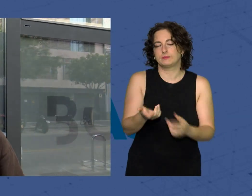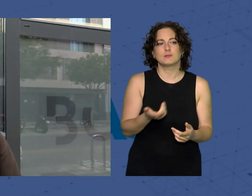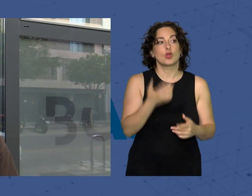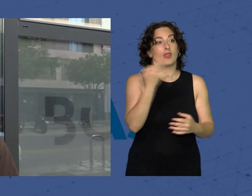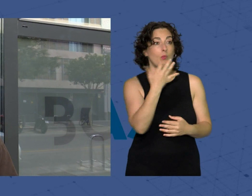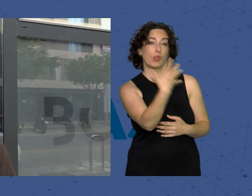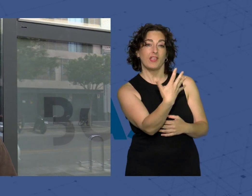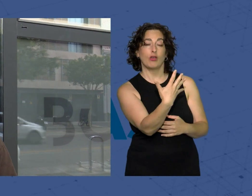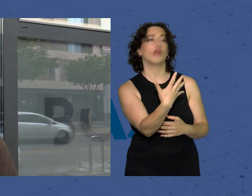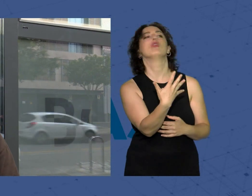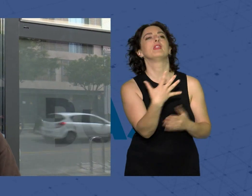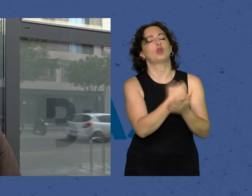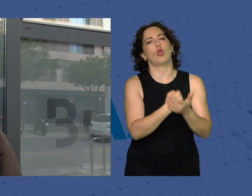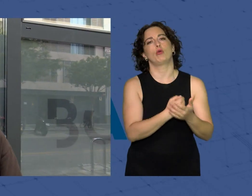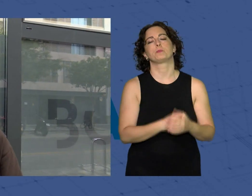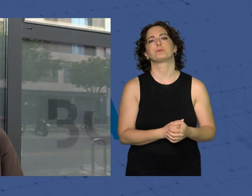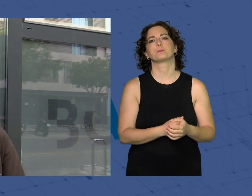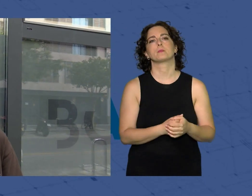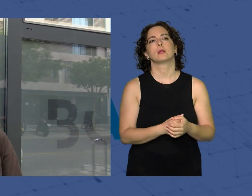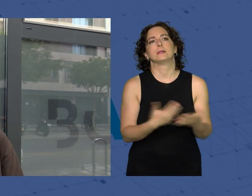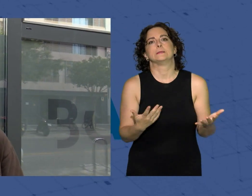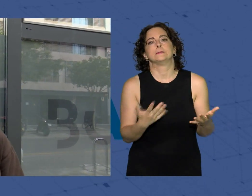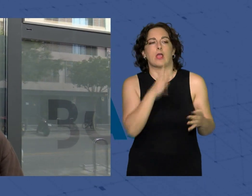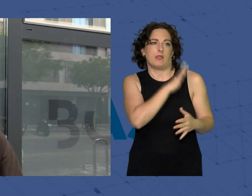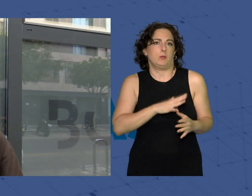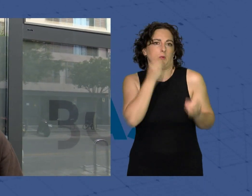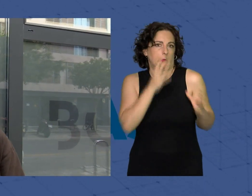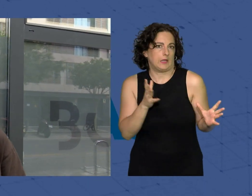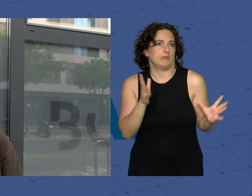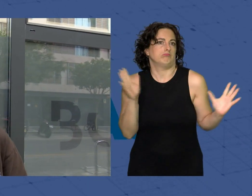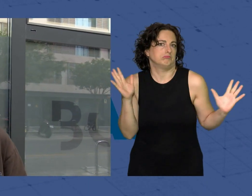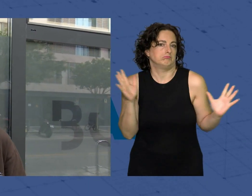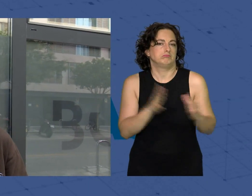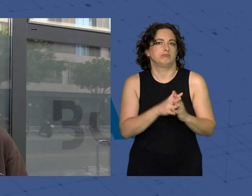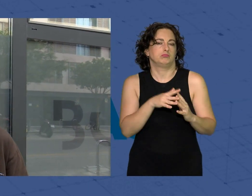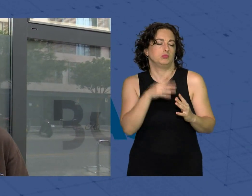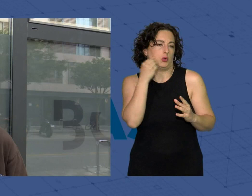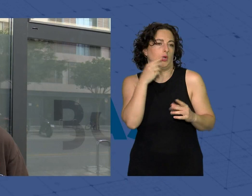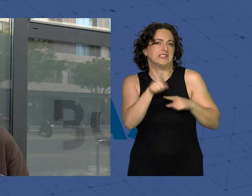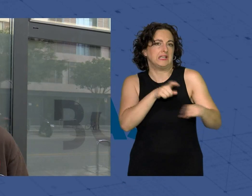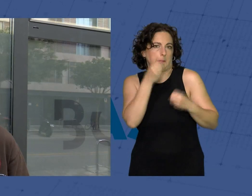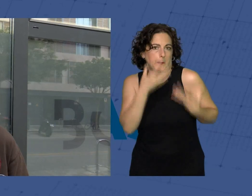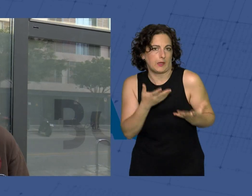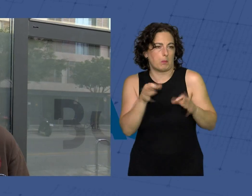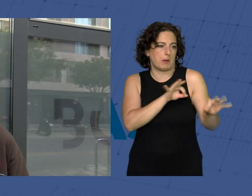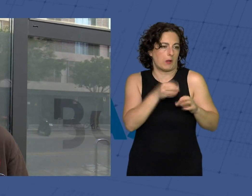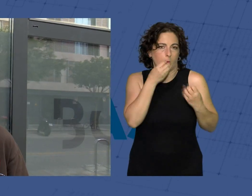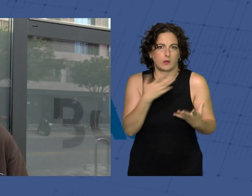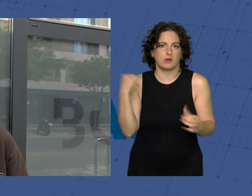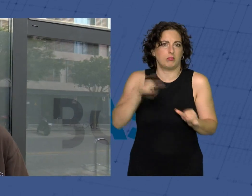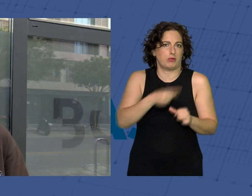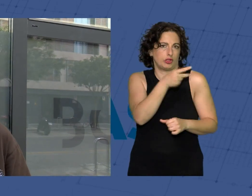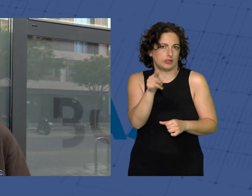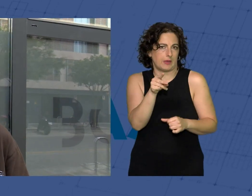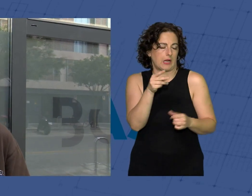todo y por ahora bien, la llevo bien en las actividades, bien preparada y voy a estudiar hace un par de